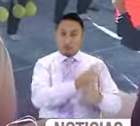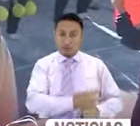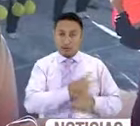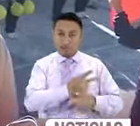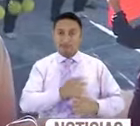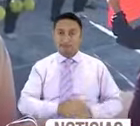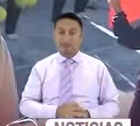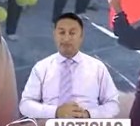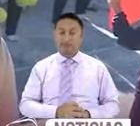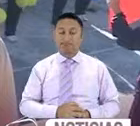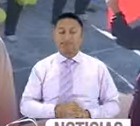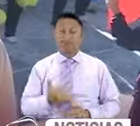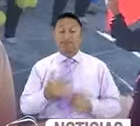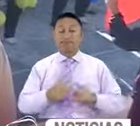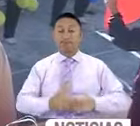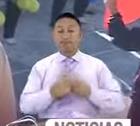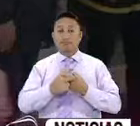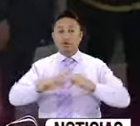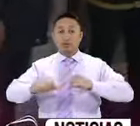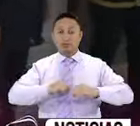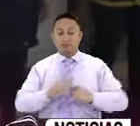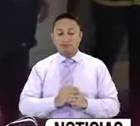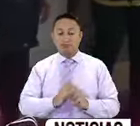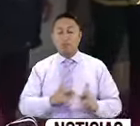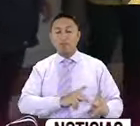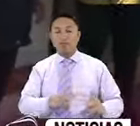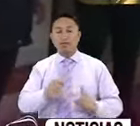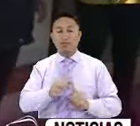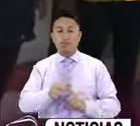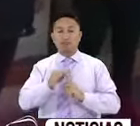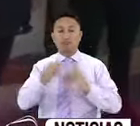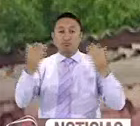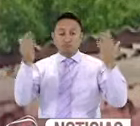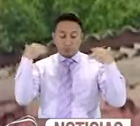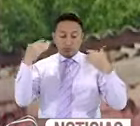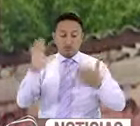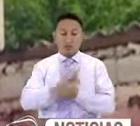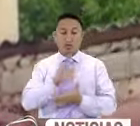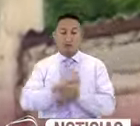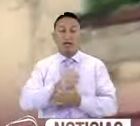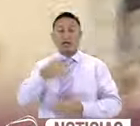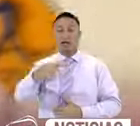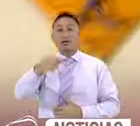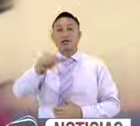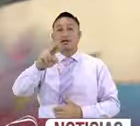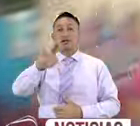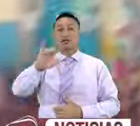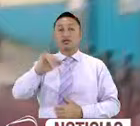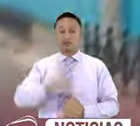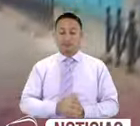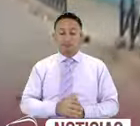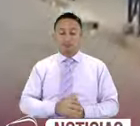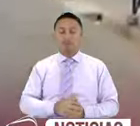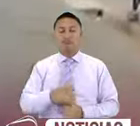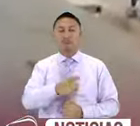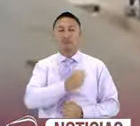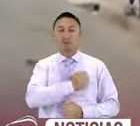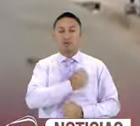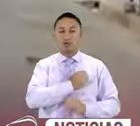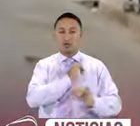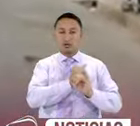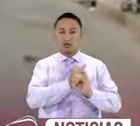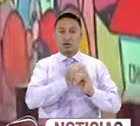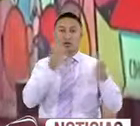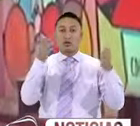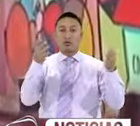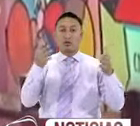ha comenzado y existe un plan piloto en Guayaquil en la Escuela Leonidas García, institución a la cual perteneció un profesor que fue